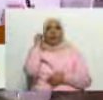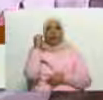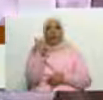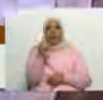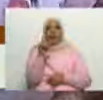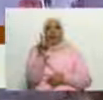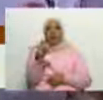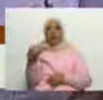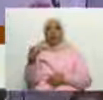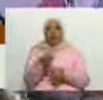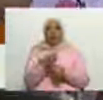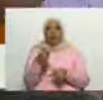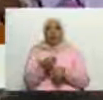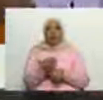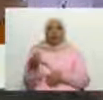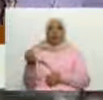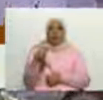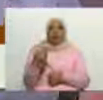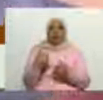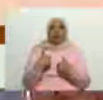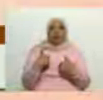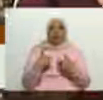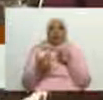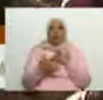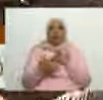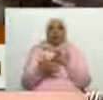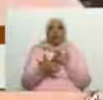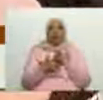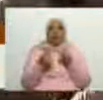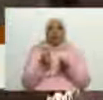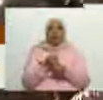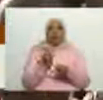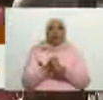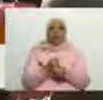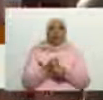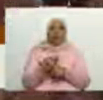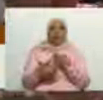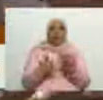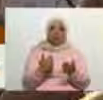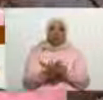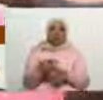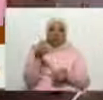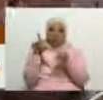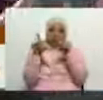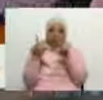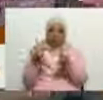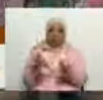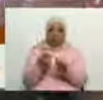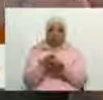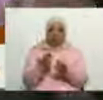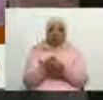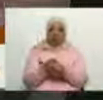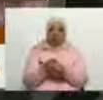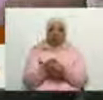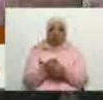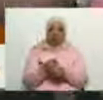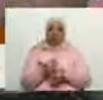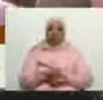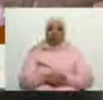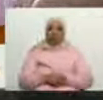día muy importante. Los asistentes ratificaron la importancia del autoexamen, el diagnóstico temprano y la salud preventiva.